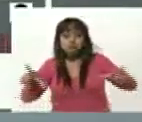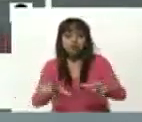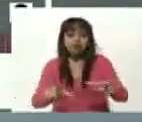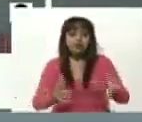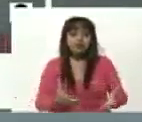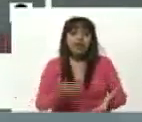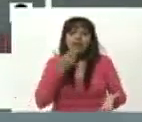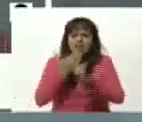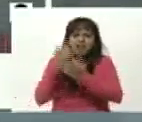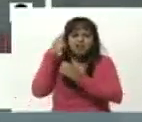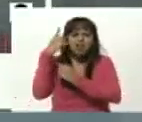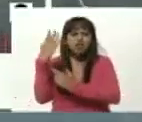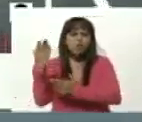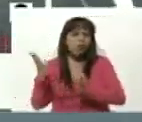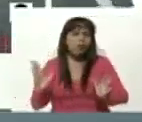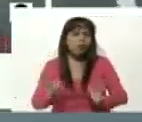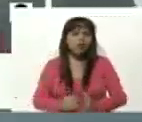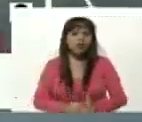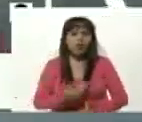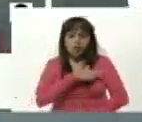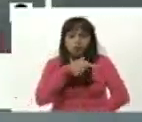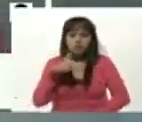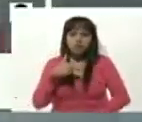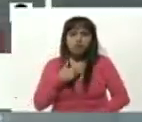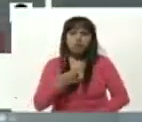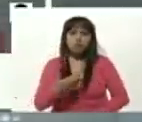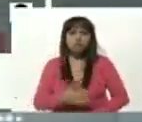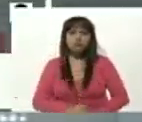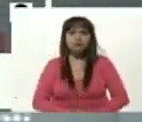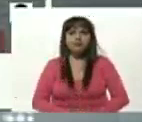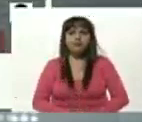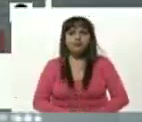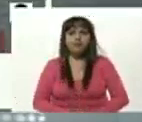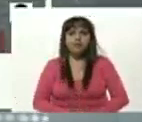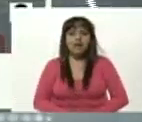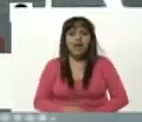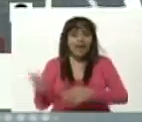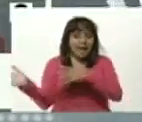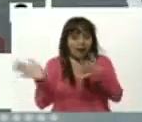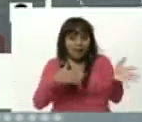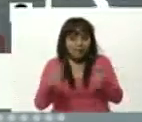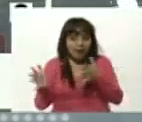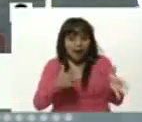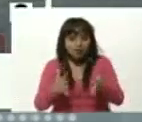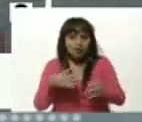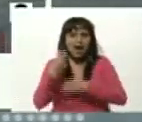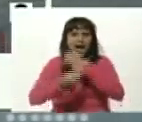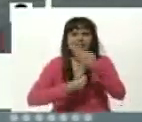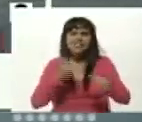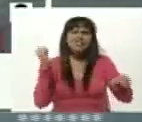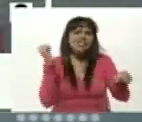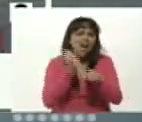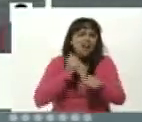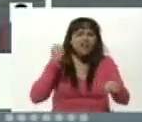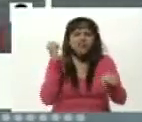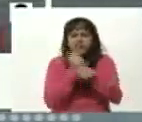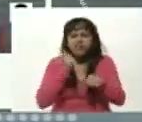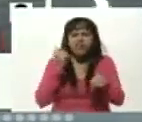Gracias a Dios, presidente, que nosotros tenemos desde marzo haciendo